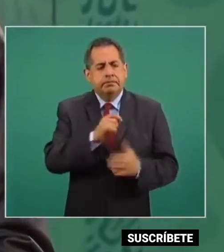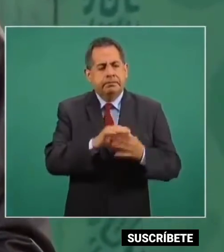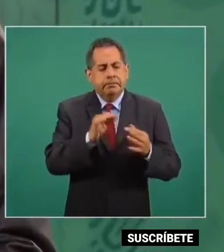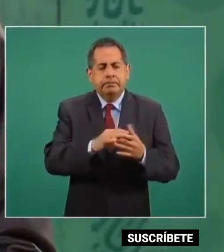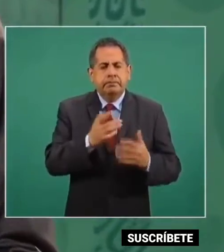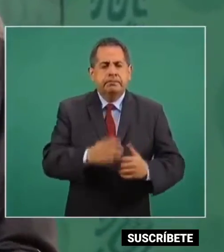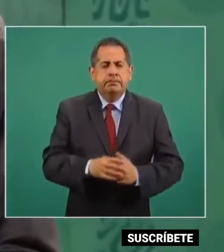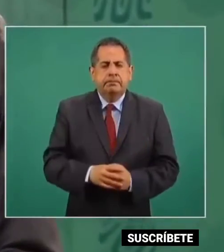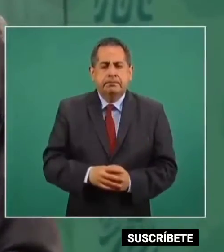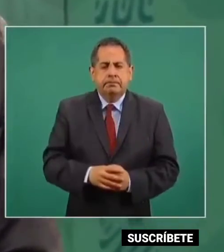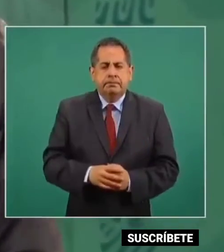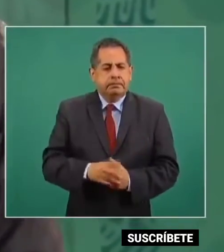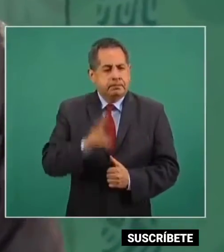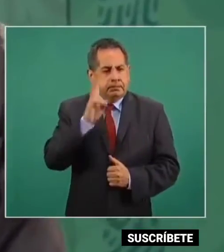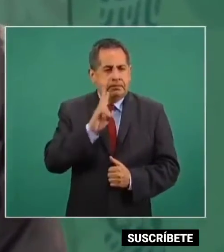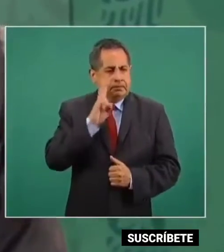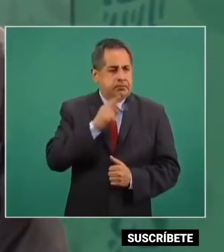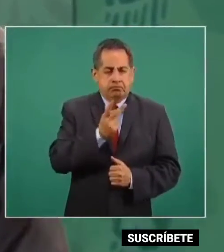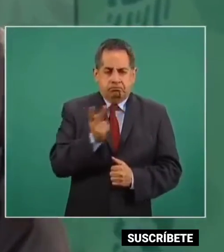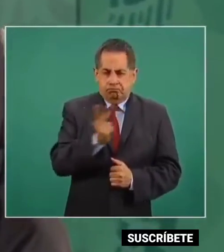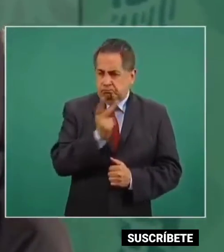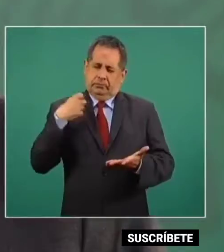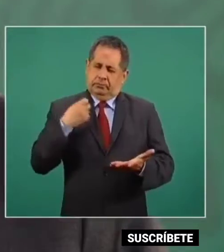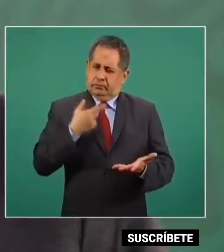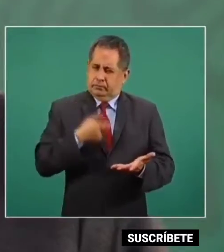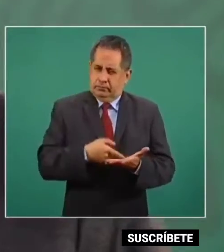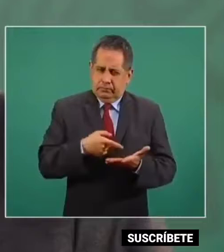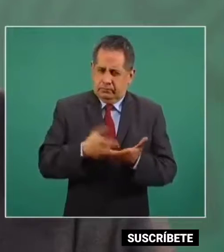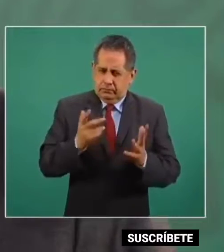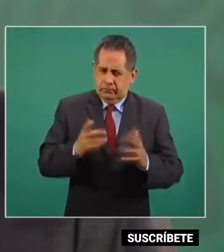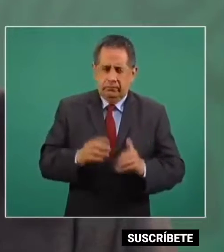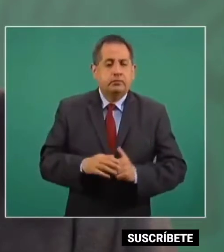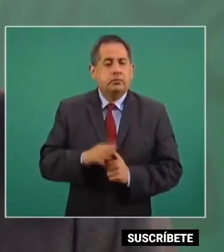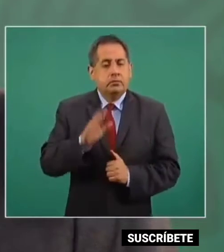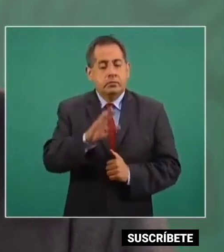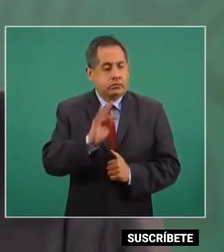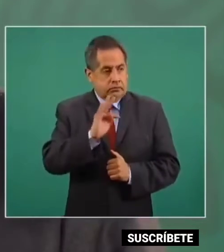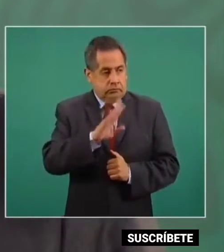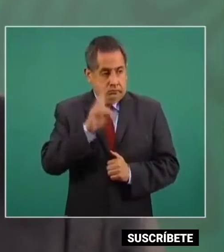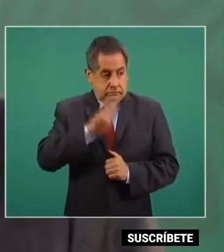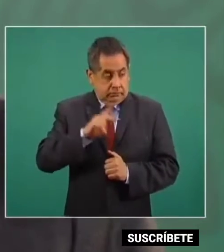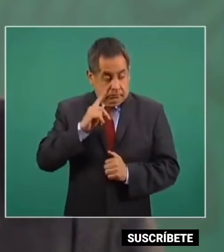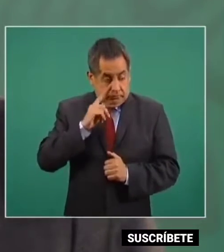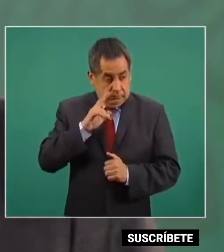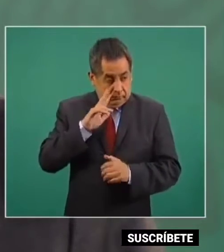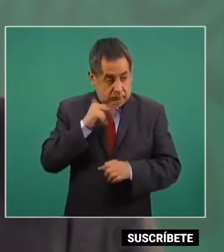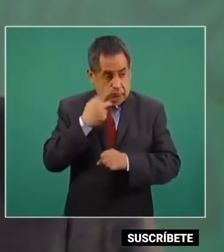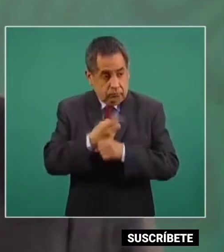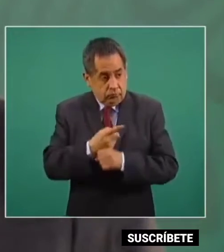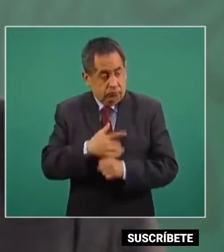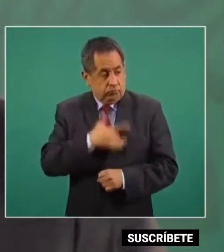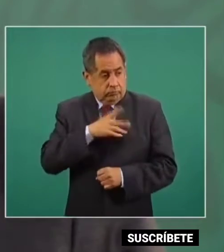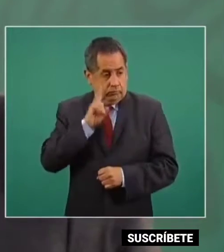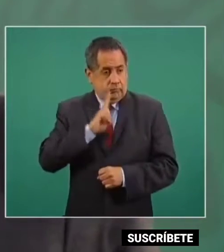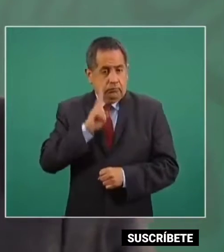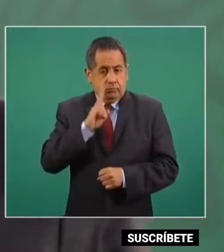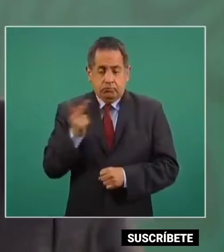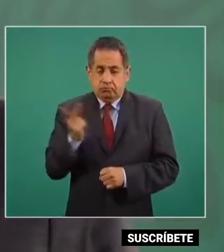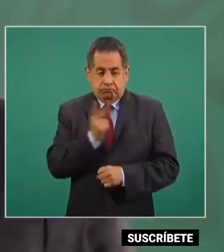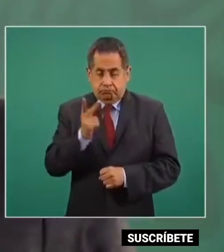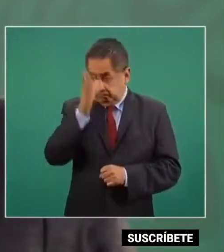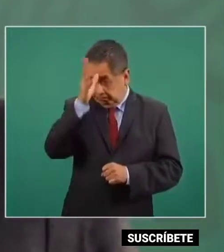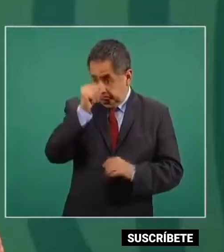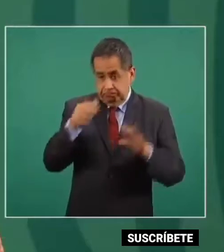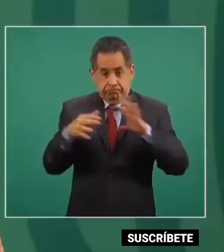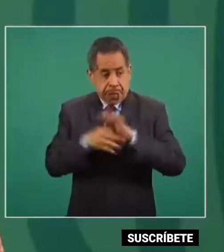se llegue a un acuerdo y que si tienen voluntad de que haya un arreglo,